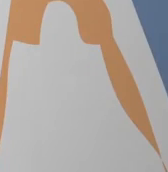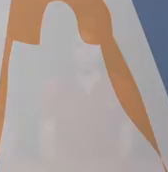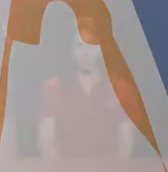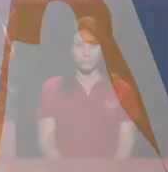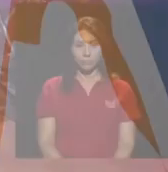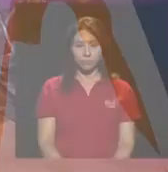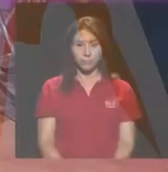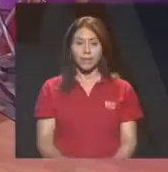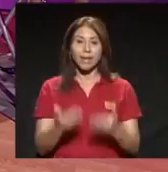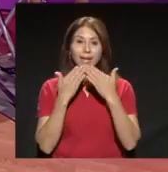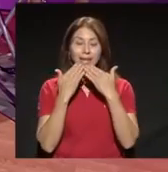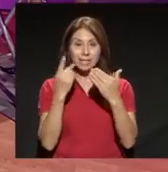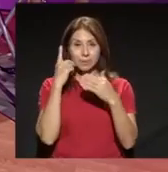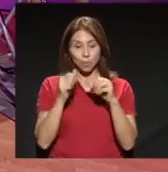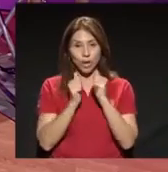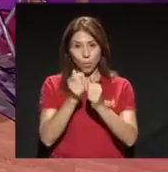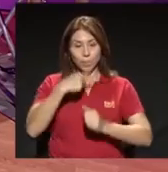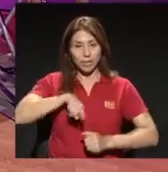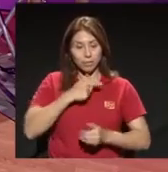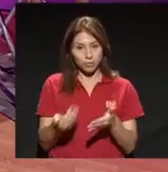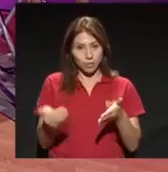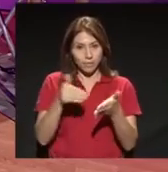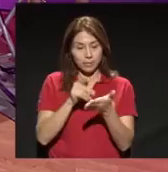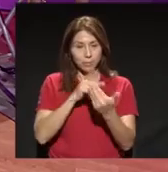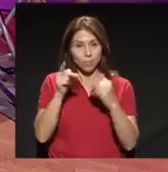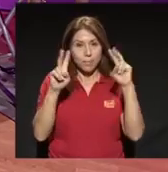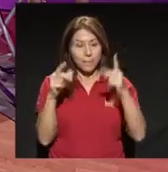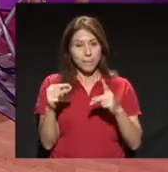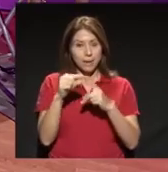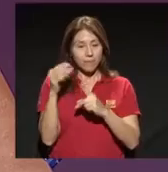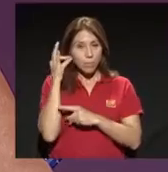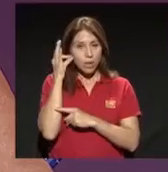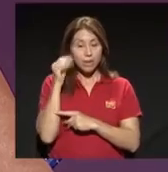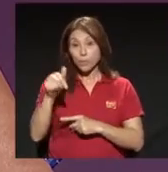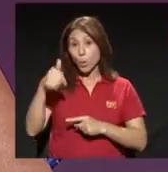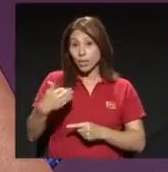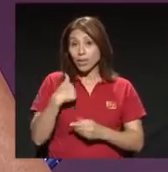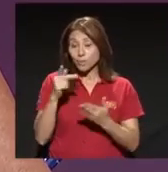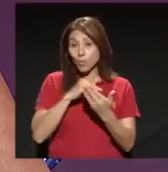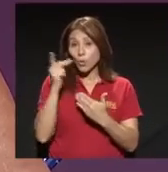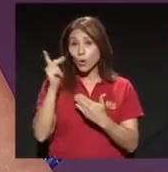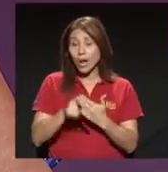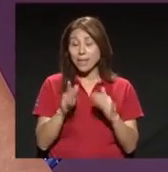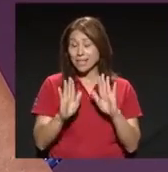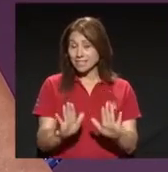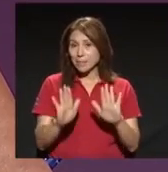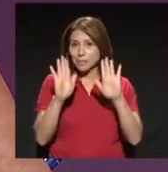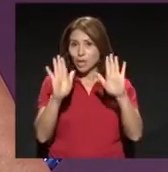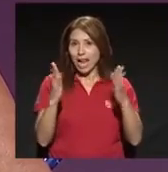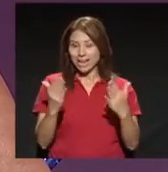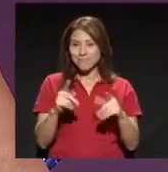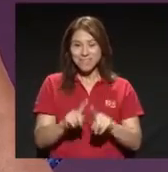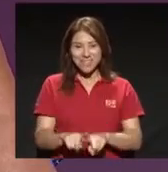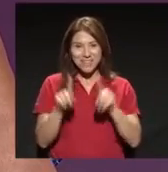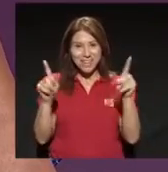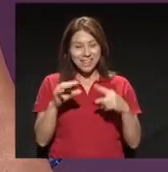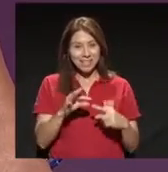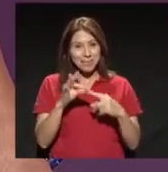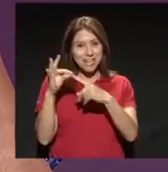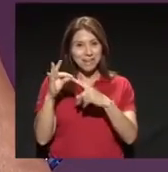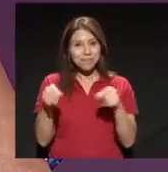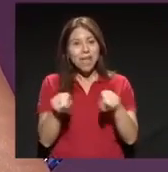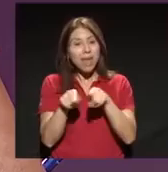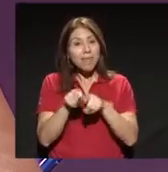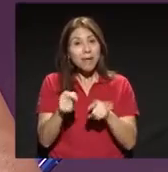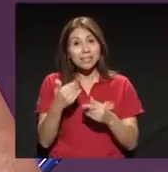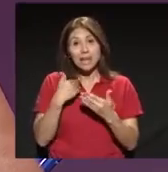gracias por acompañarnos una vez más en palabra de mujer hoy tenemos un programa excepcional diferente especial además